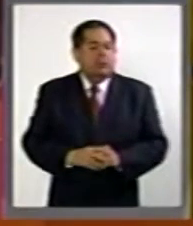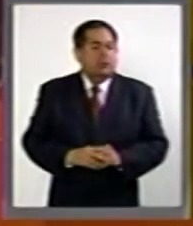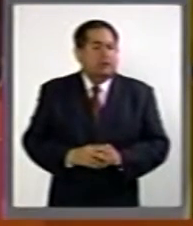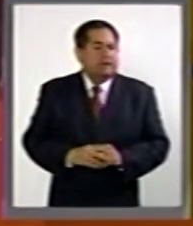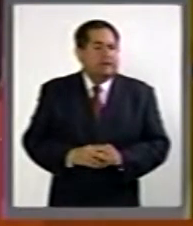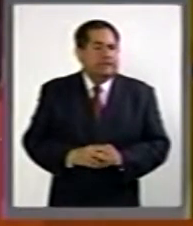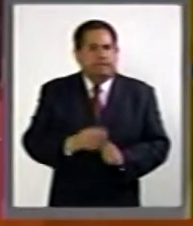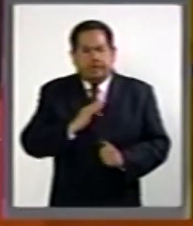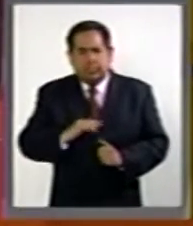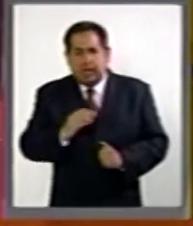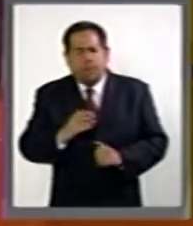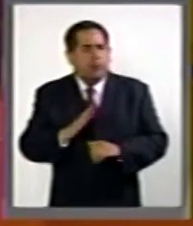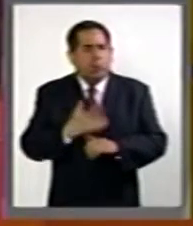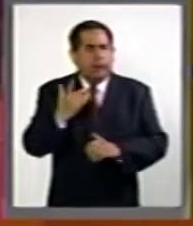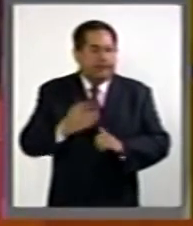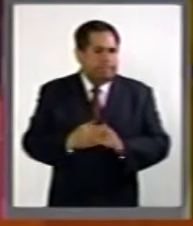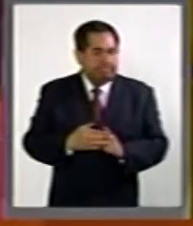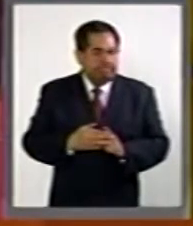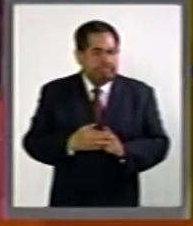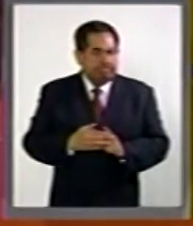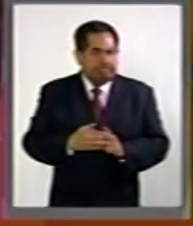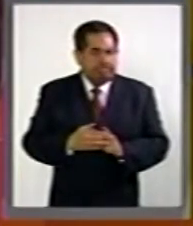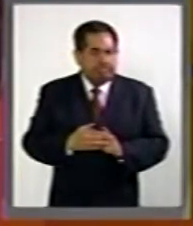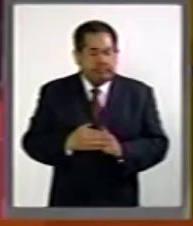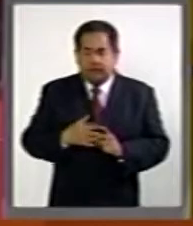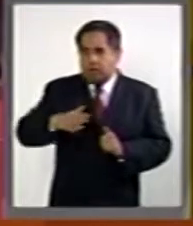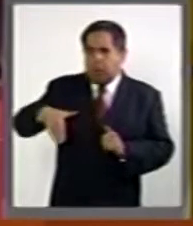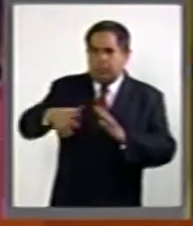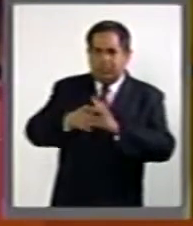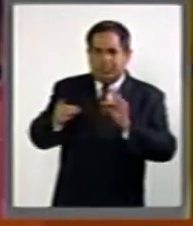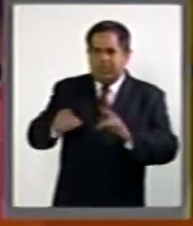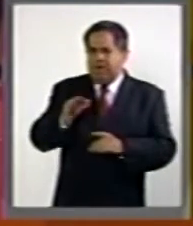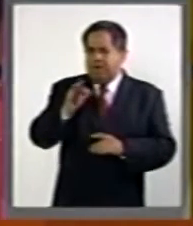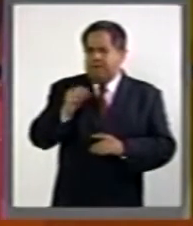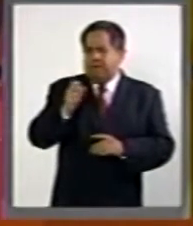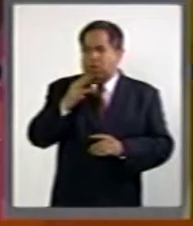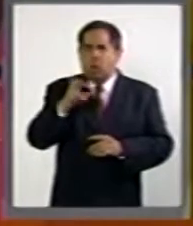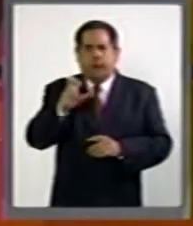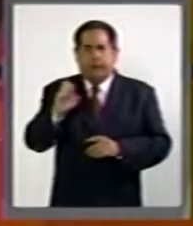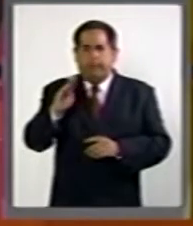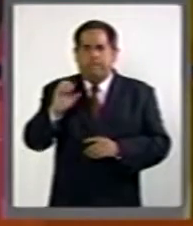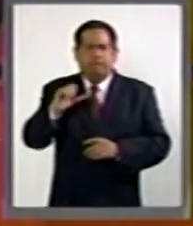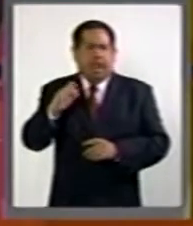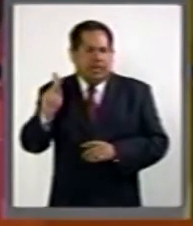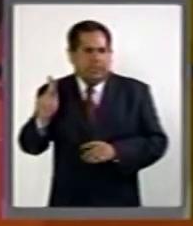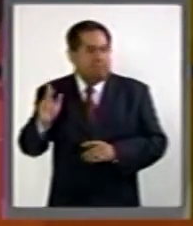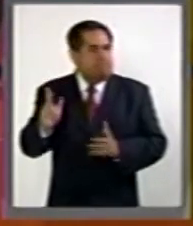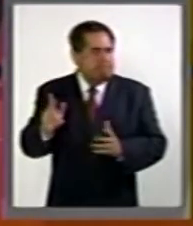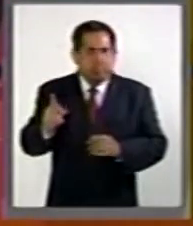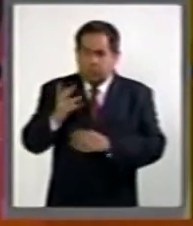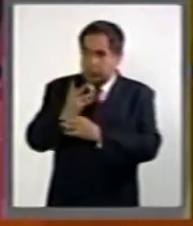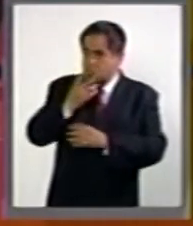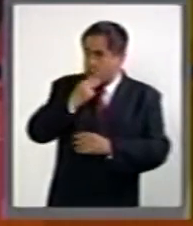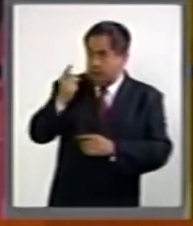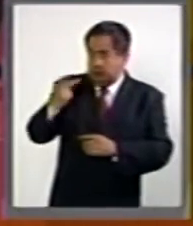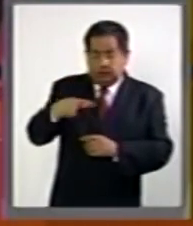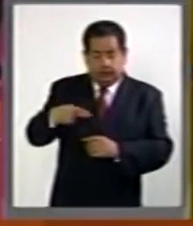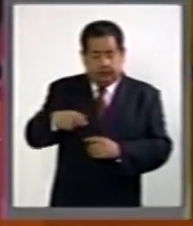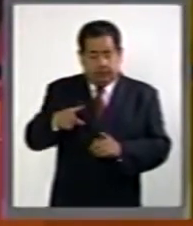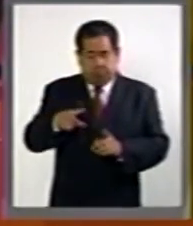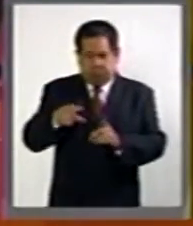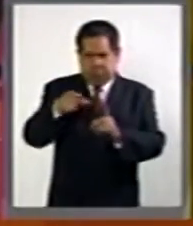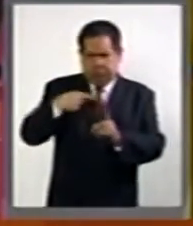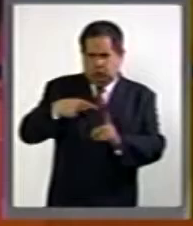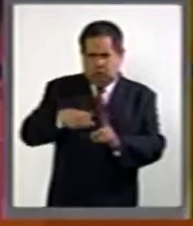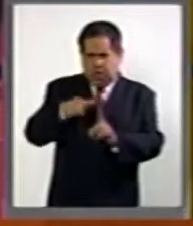porque, como decía Feuerbach, el hombre en su estado